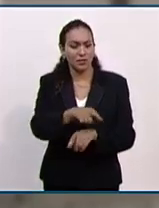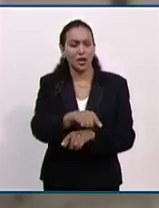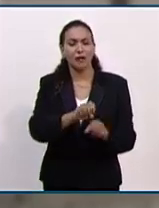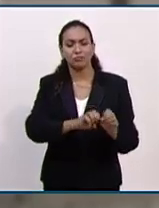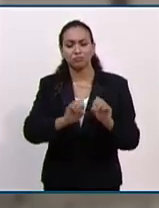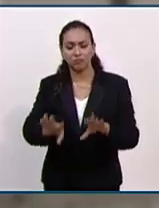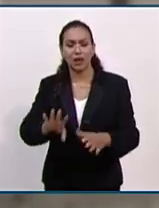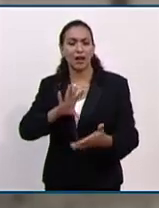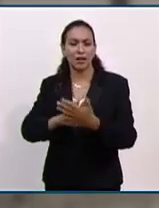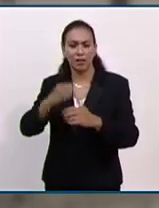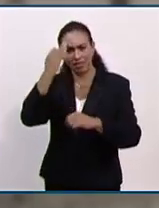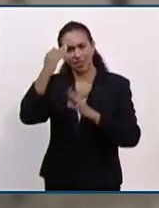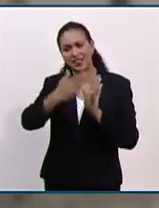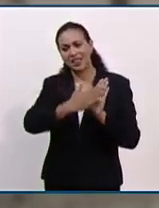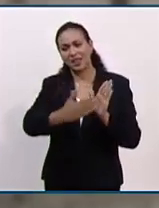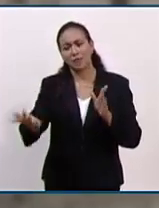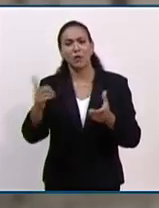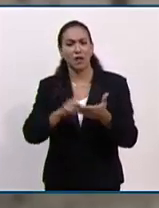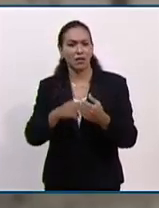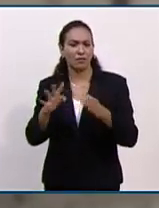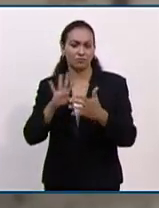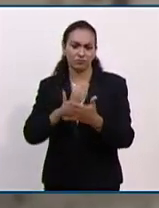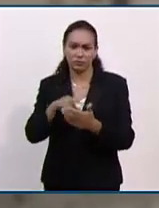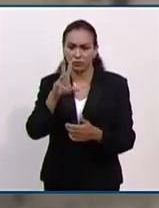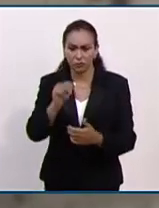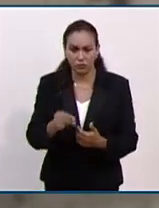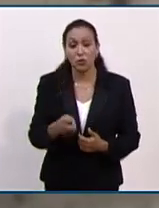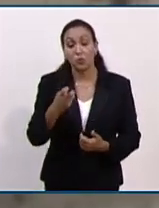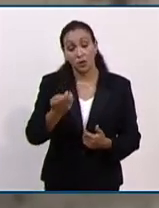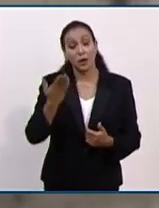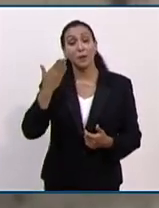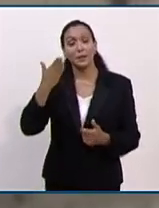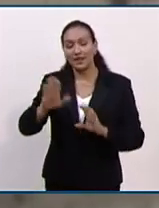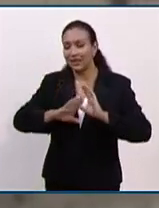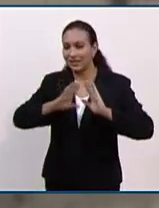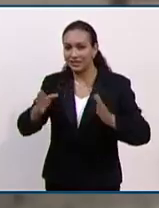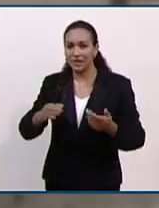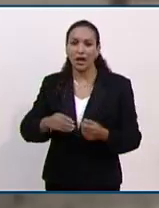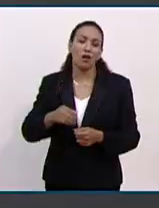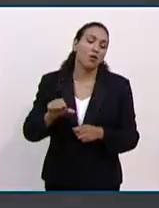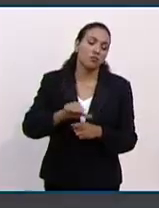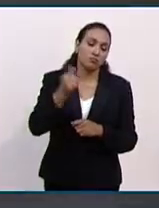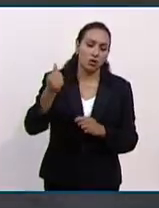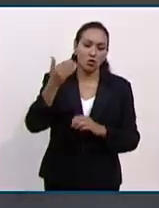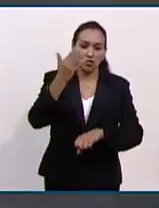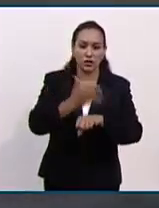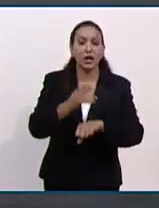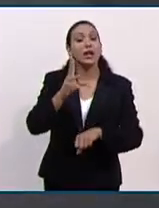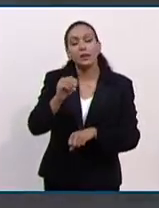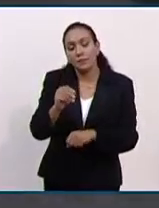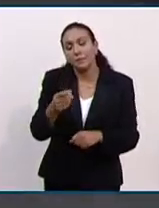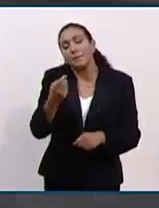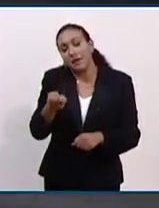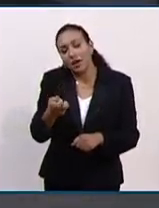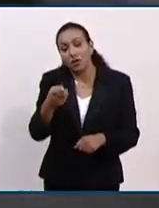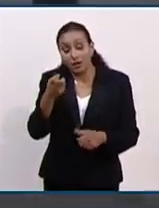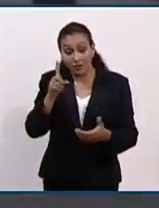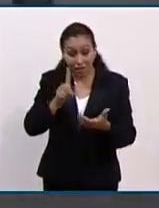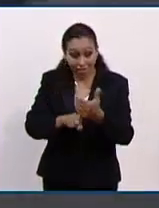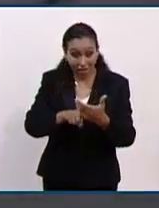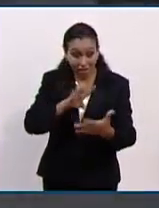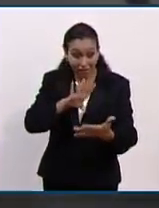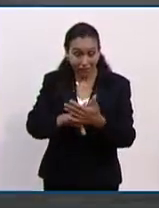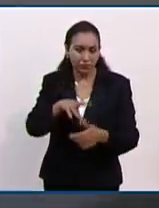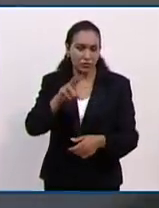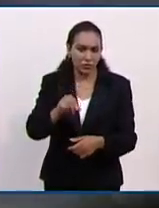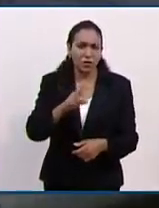para prolongar el proceso, motivo por el cual solicita se imponga otra que no implique la privación de su libertad. Recordó